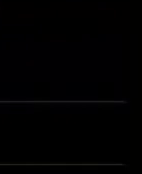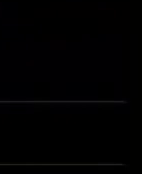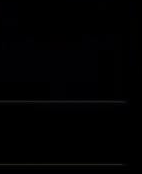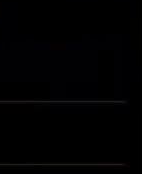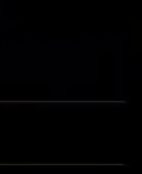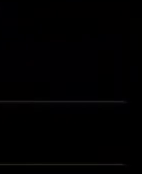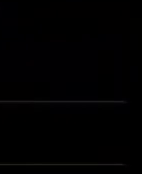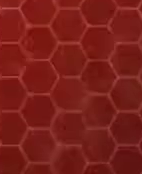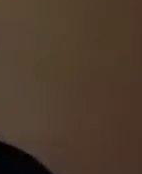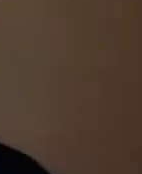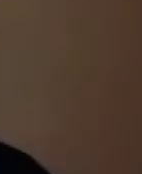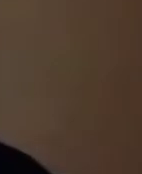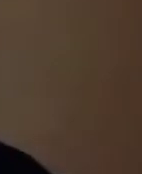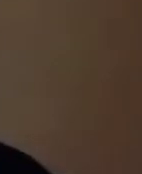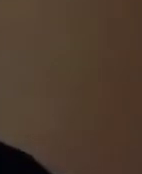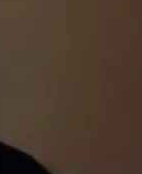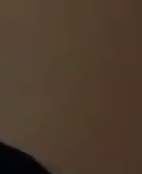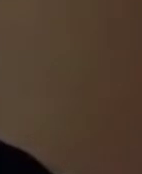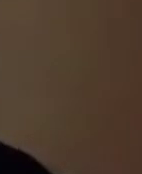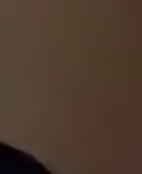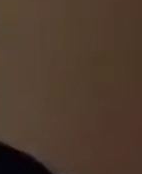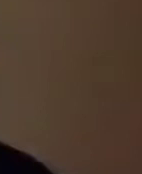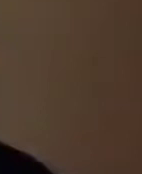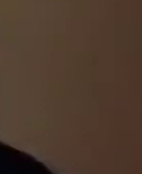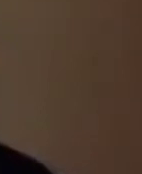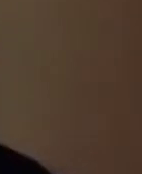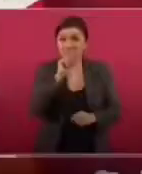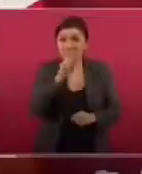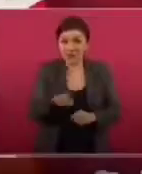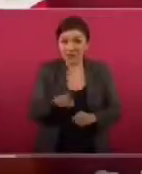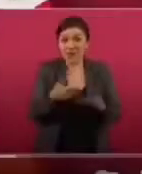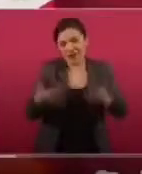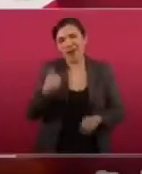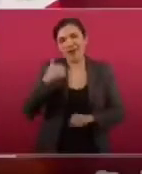Ahora, ¿qué es lo que responde el presidente López Obrador en este sentido?